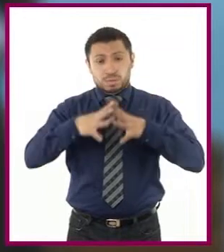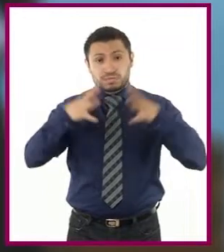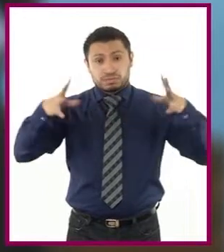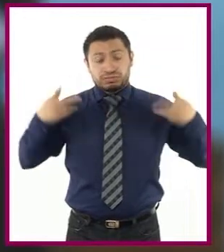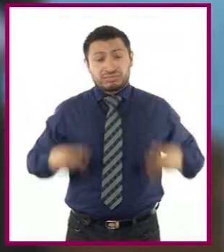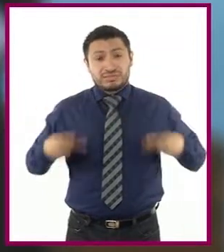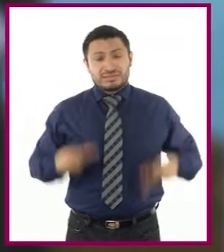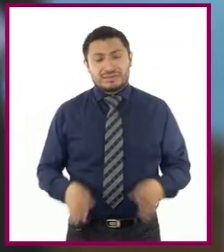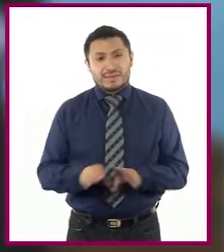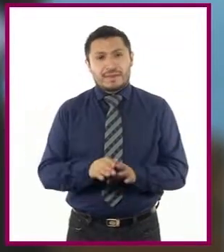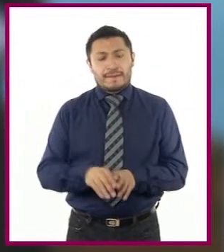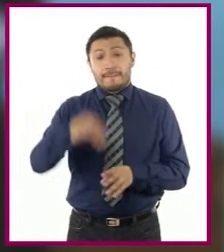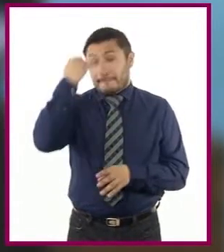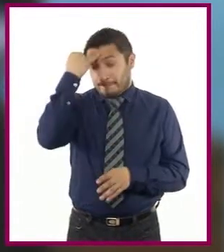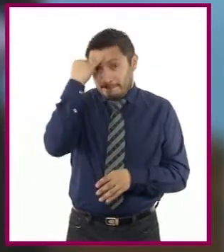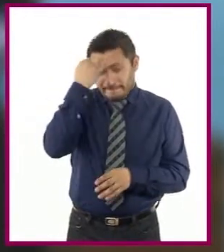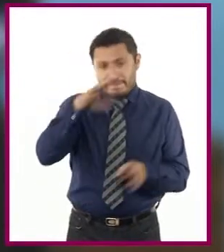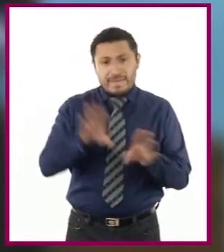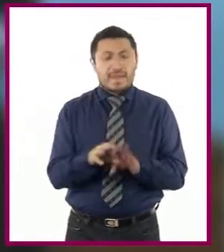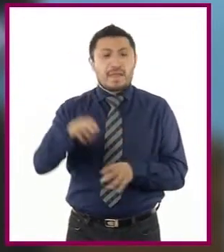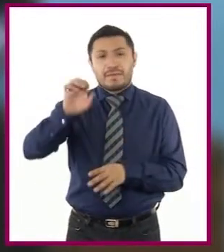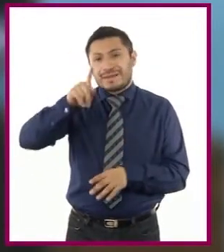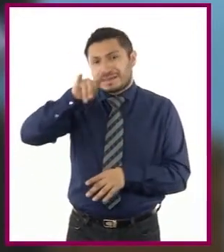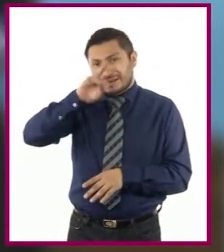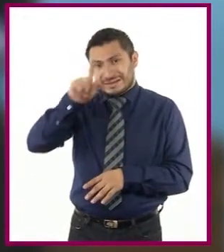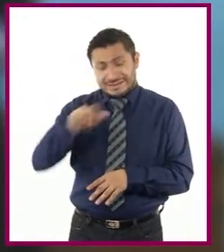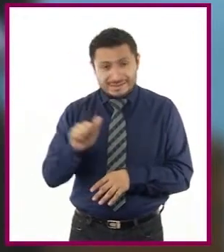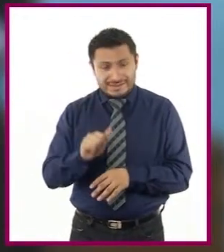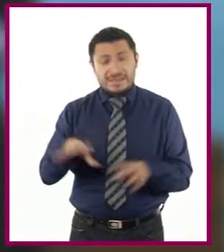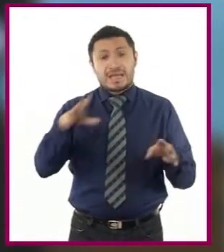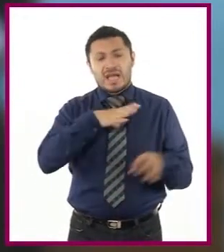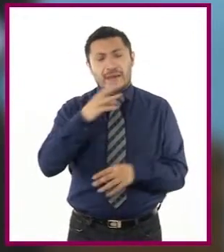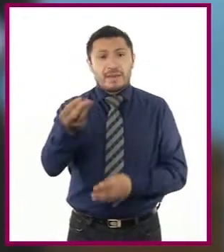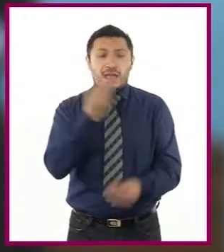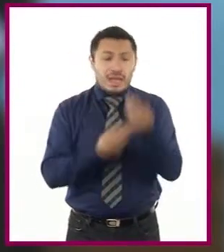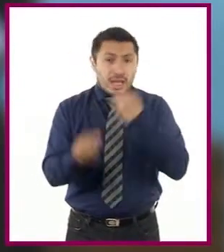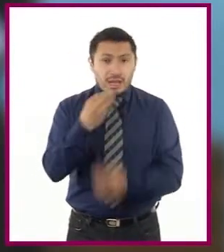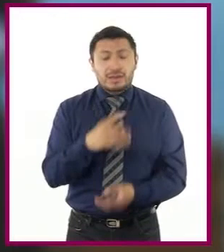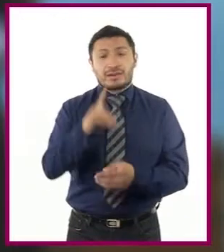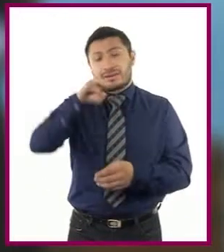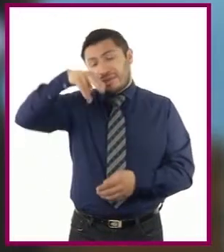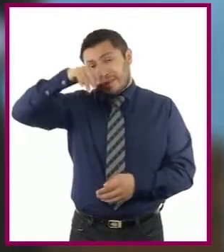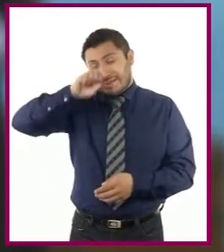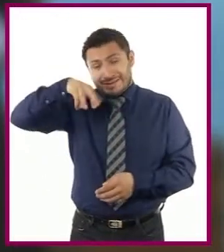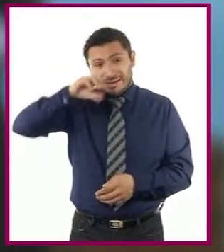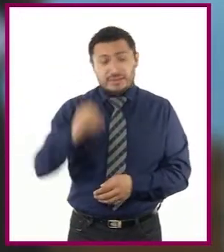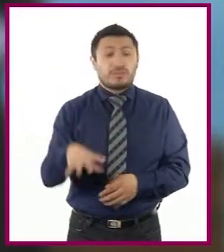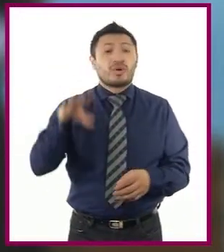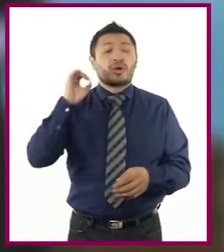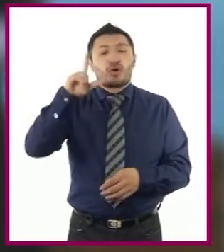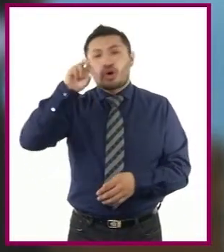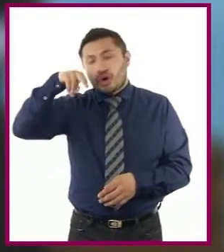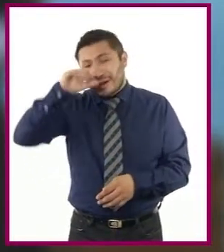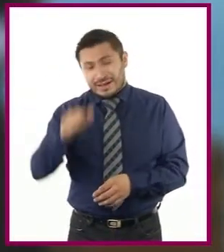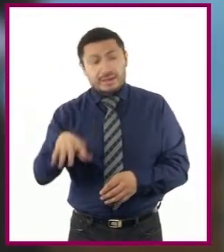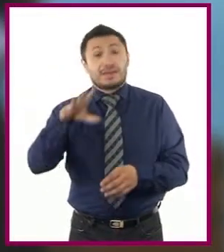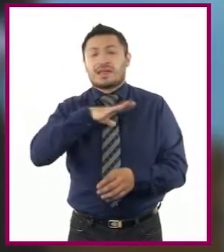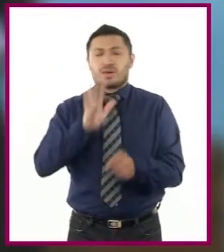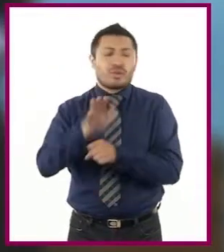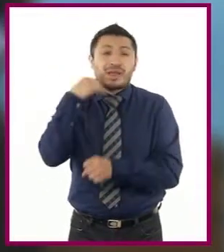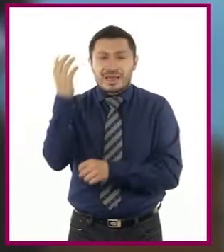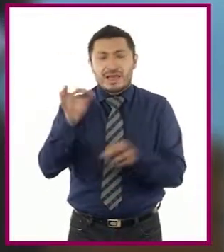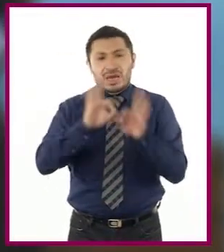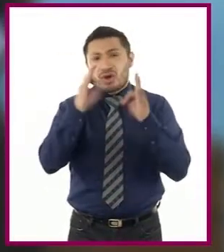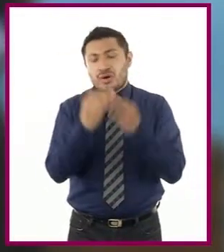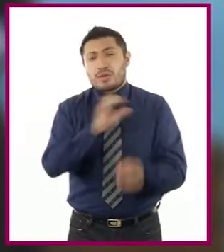dispersa, en parte indígena, en parte mestiza, que surgía y se alimentaba del dinamismo de la colonia viviendo desligada de cualquier tipo de